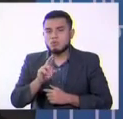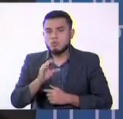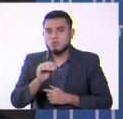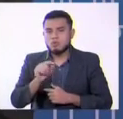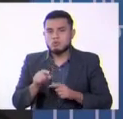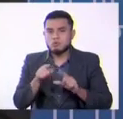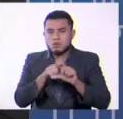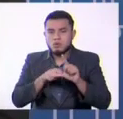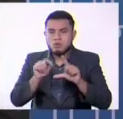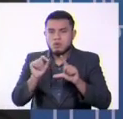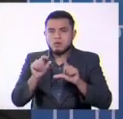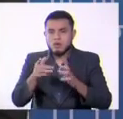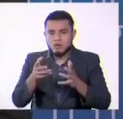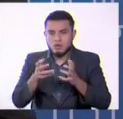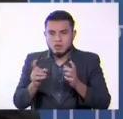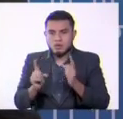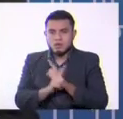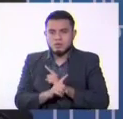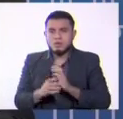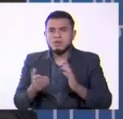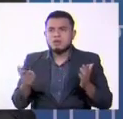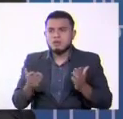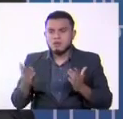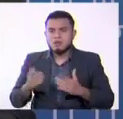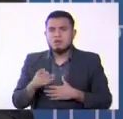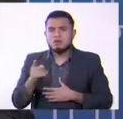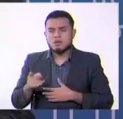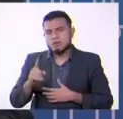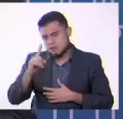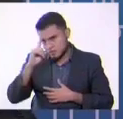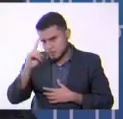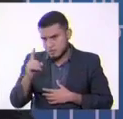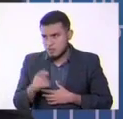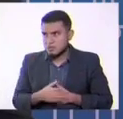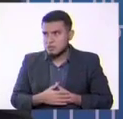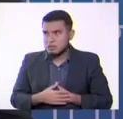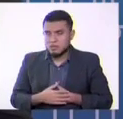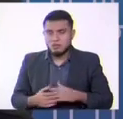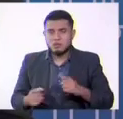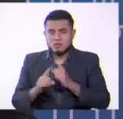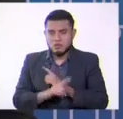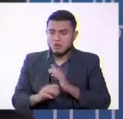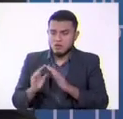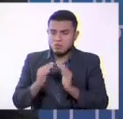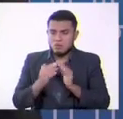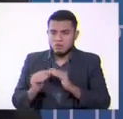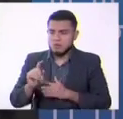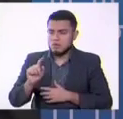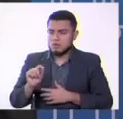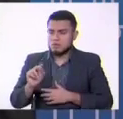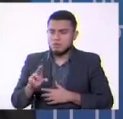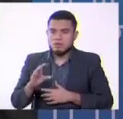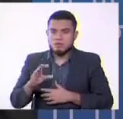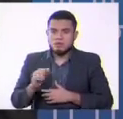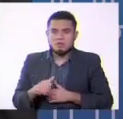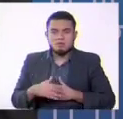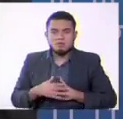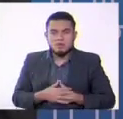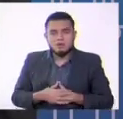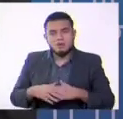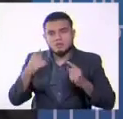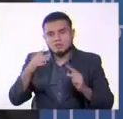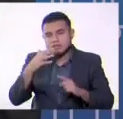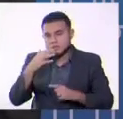pretenden cambiar. Pero ¿qué es lo que les da esa idea y que los convierte con la comunidad turca? Es porque traen un pasaporte que